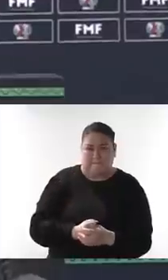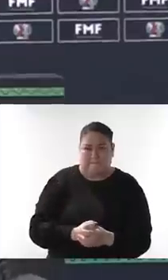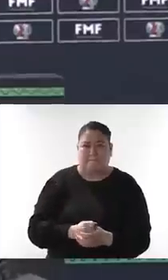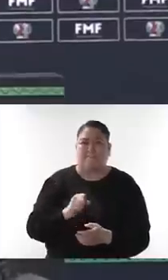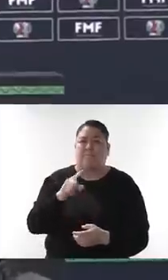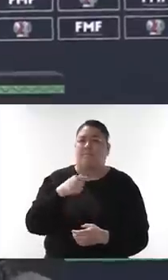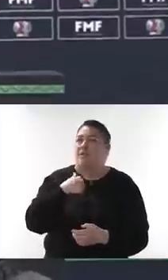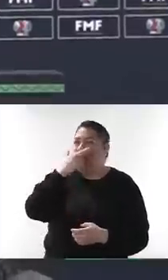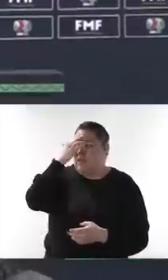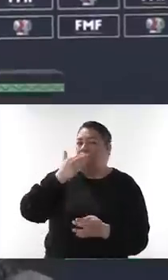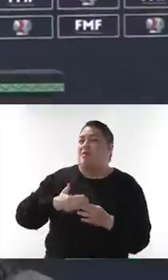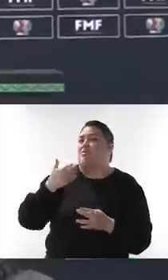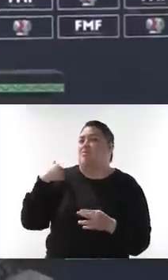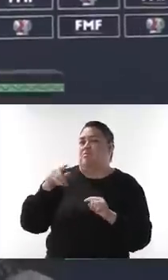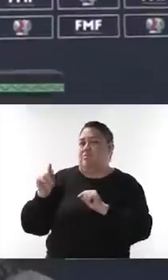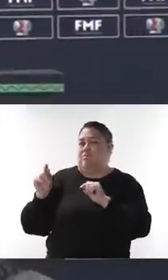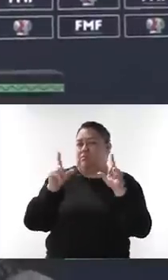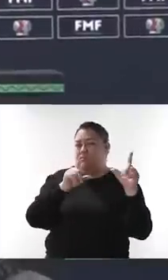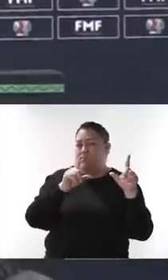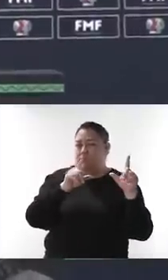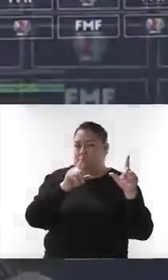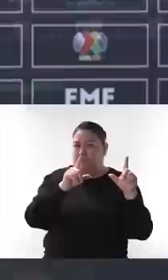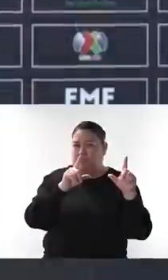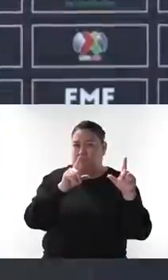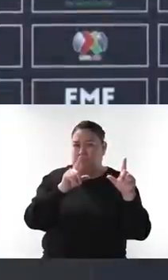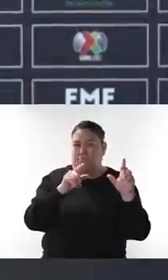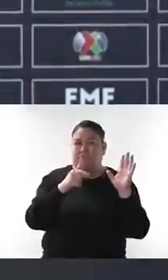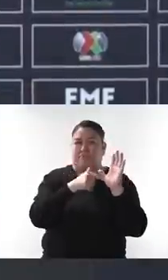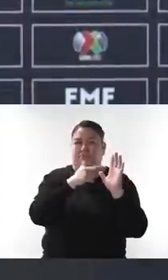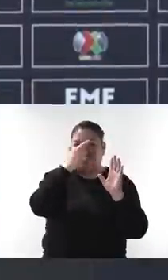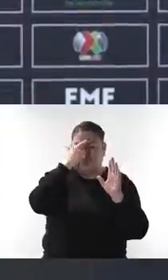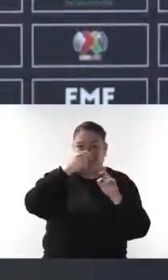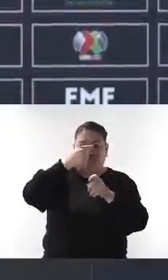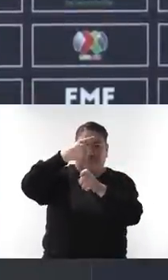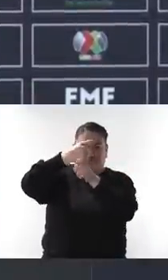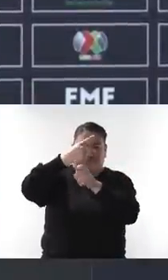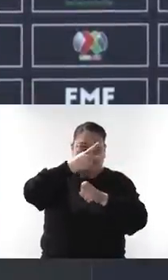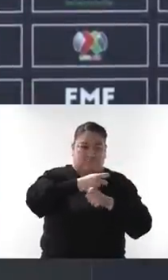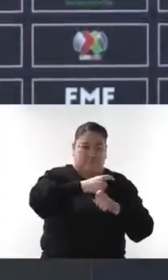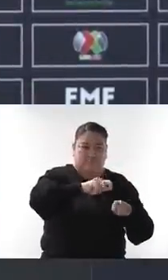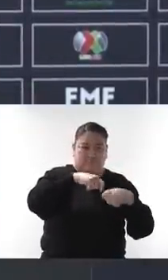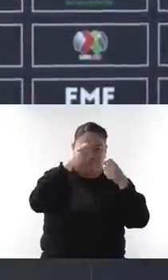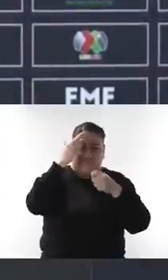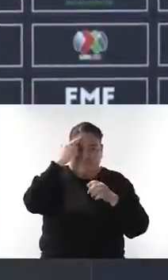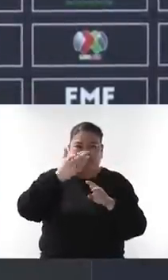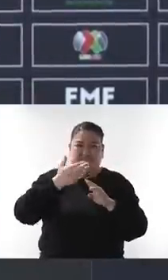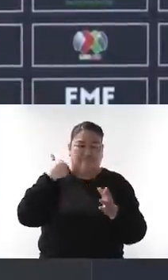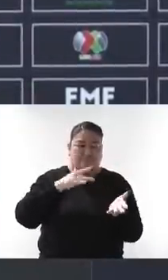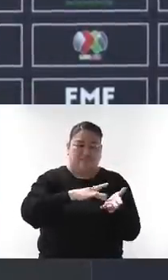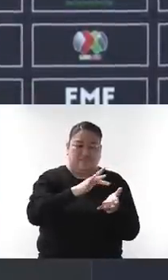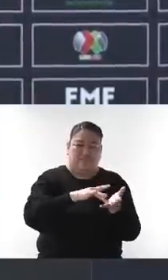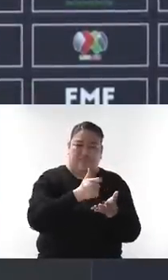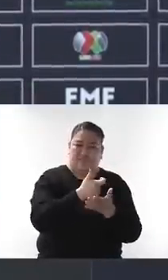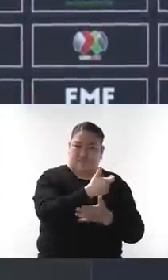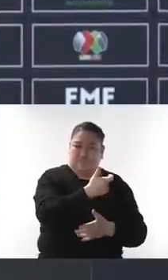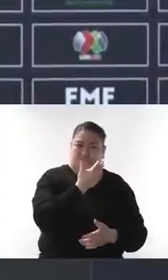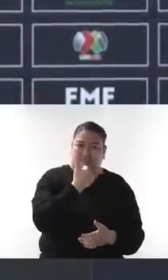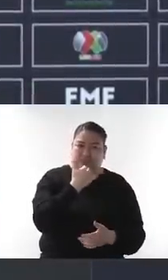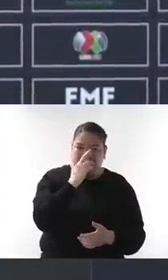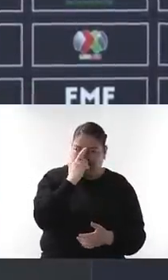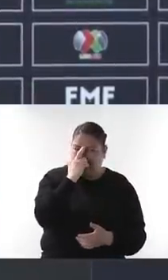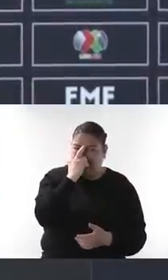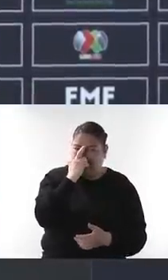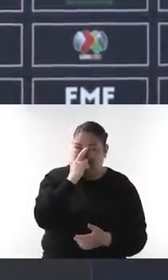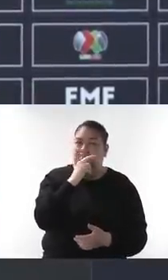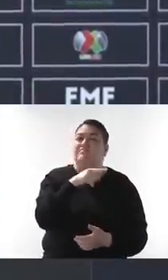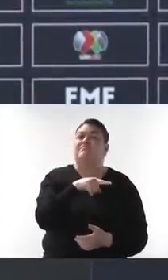una lámina que presentamos cuando tenías ascenso y descenso sin control económico. Supongo que ahí se veía que la